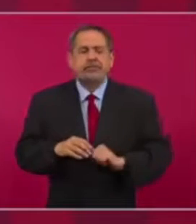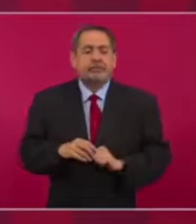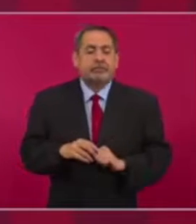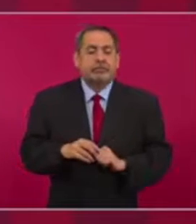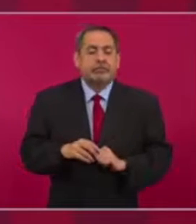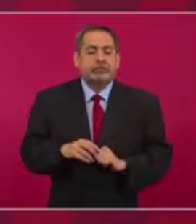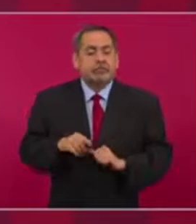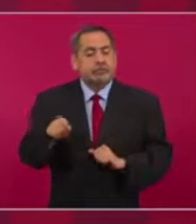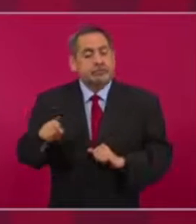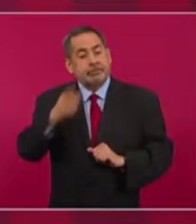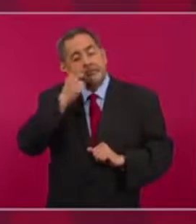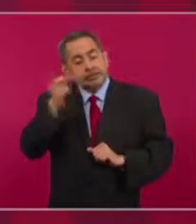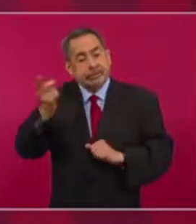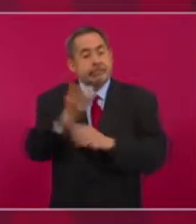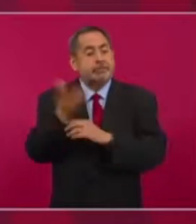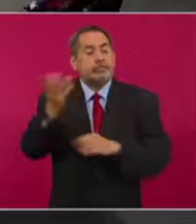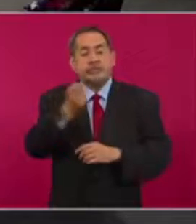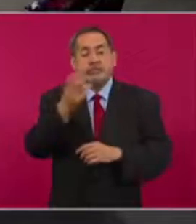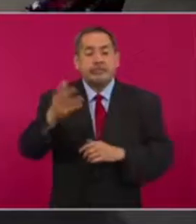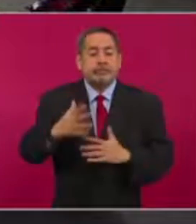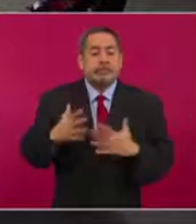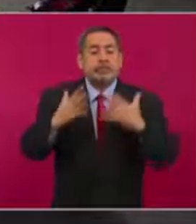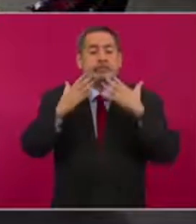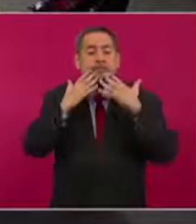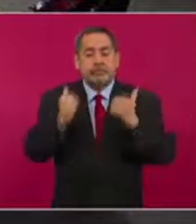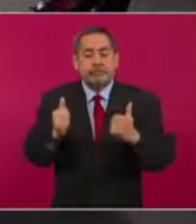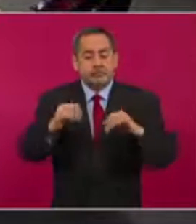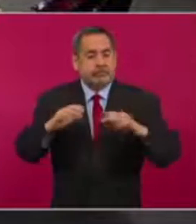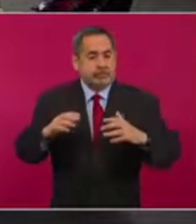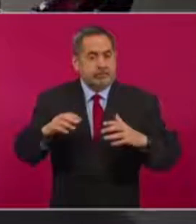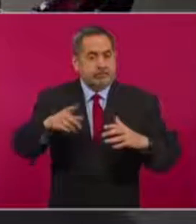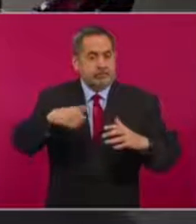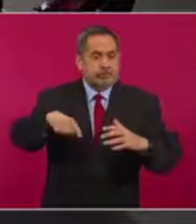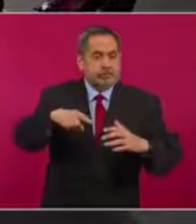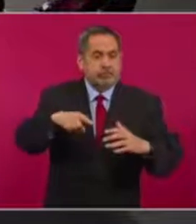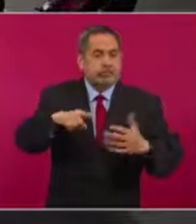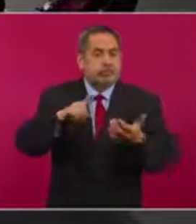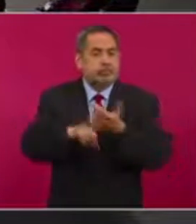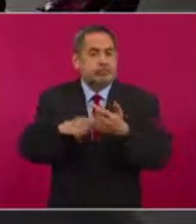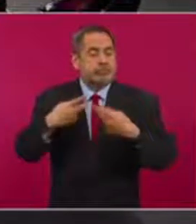que a Maximiliano no le habían querido